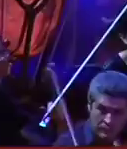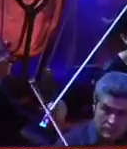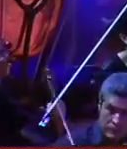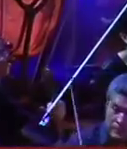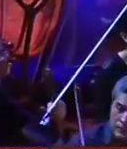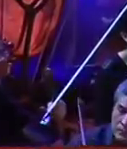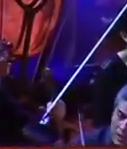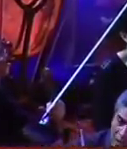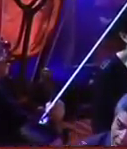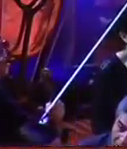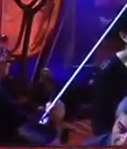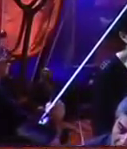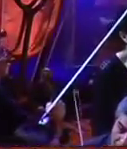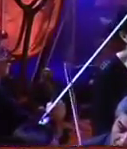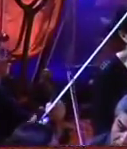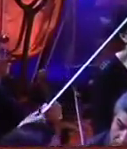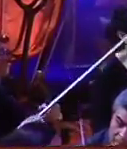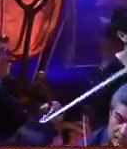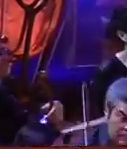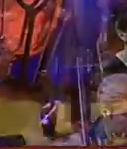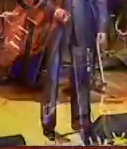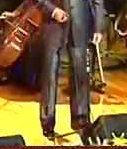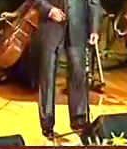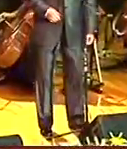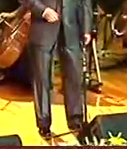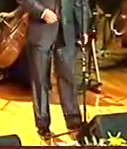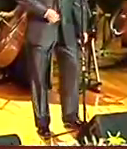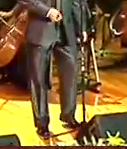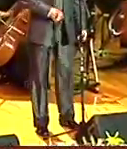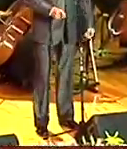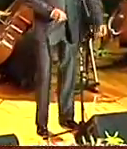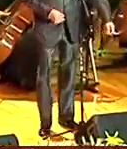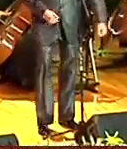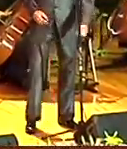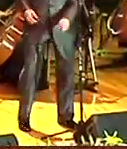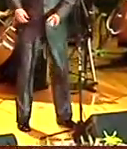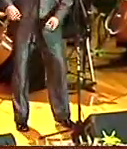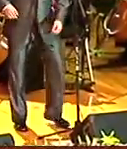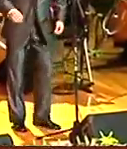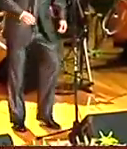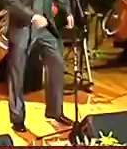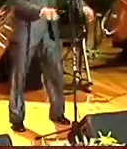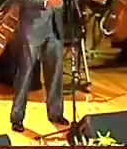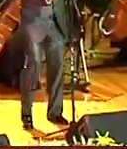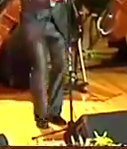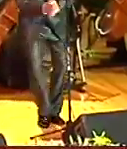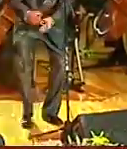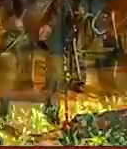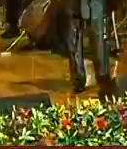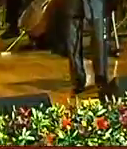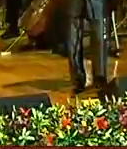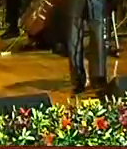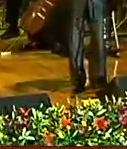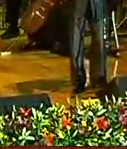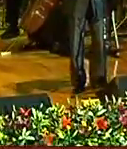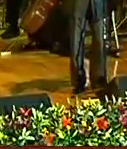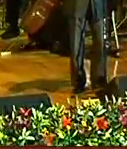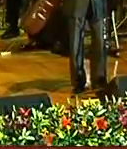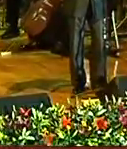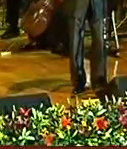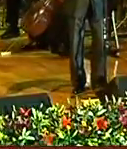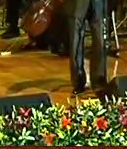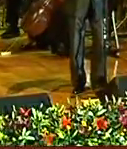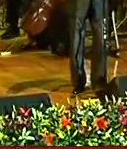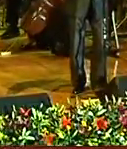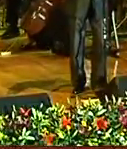Orquesta Filarmónica de la UNAM y la Santanera unieron talento nuevamente en la sala